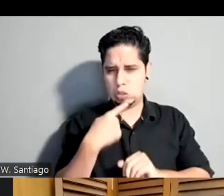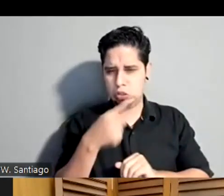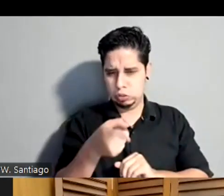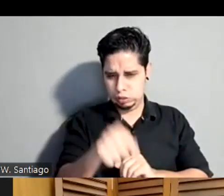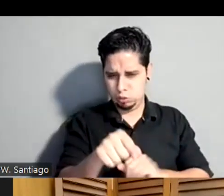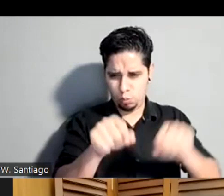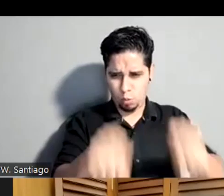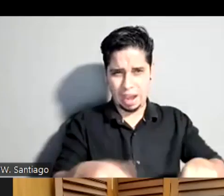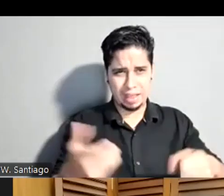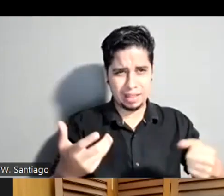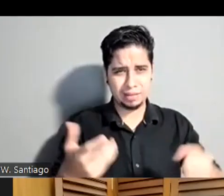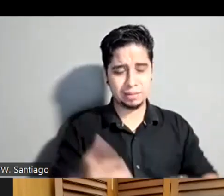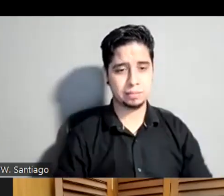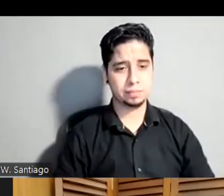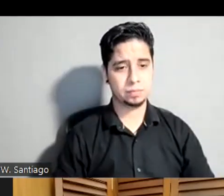Y